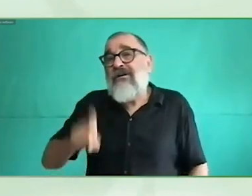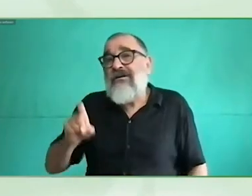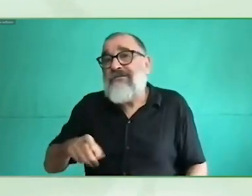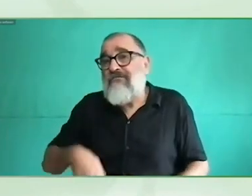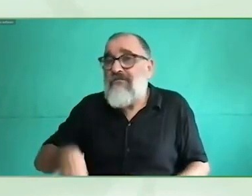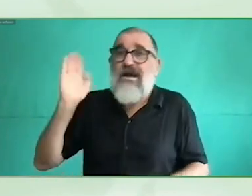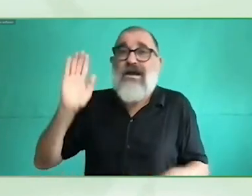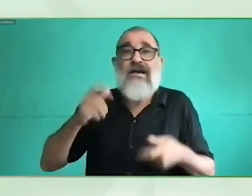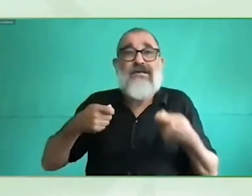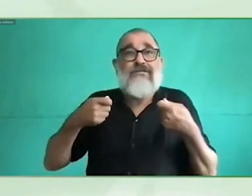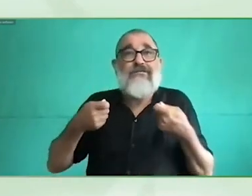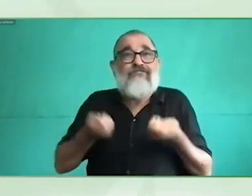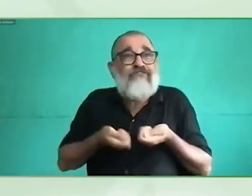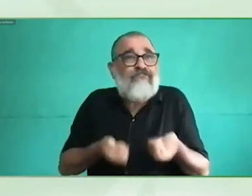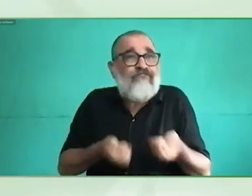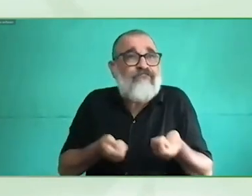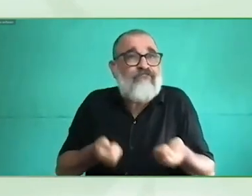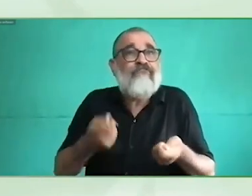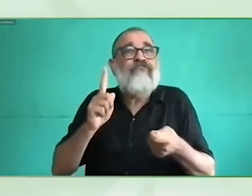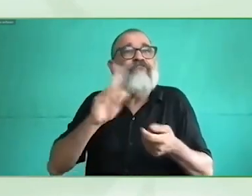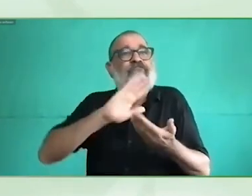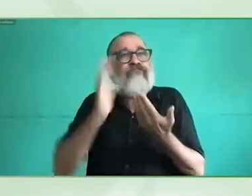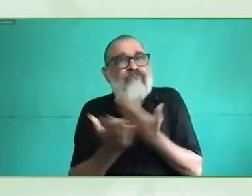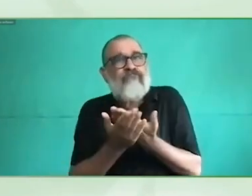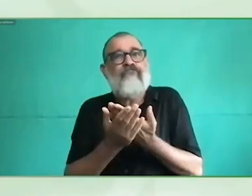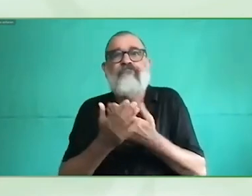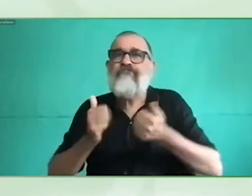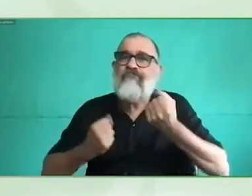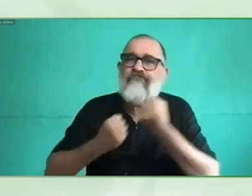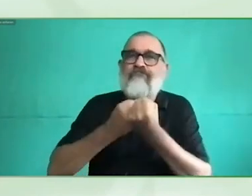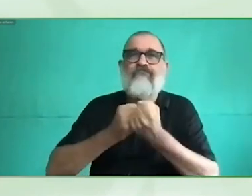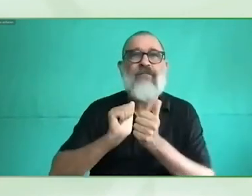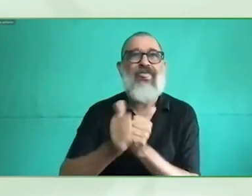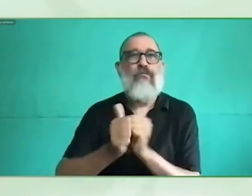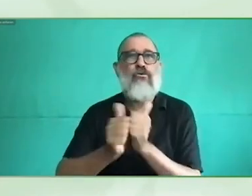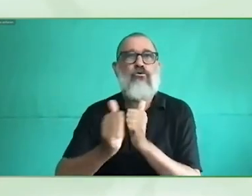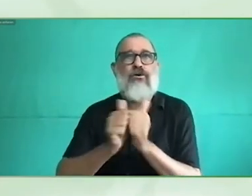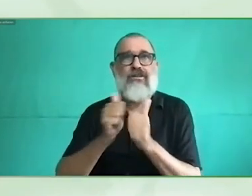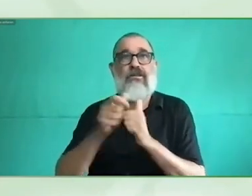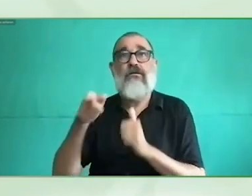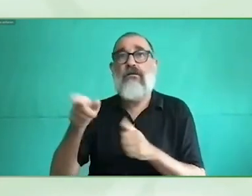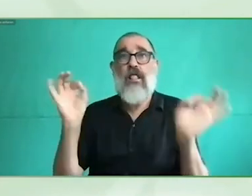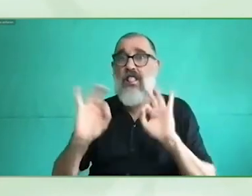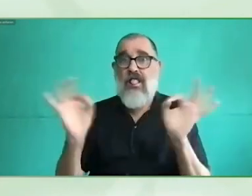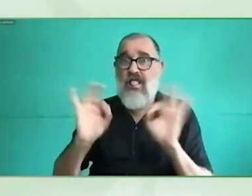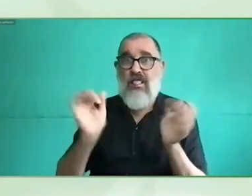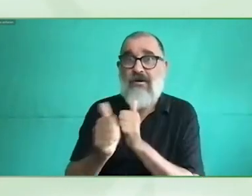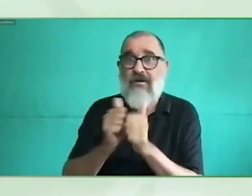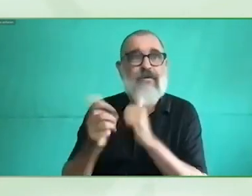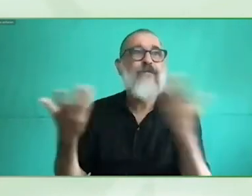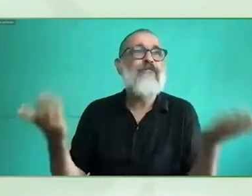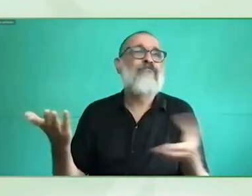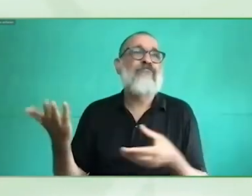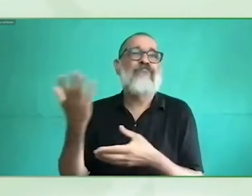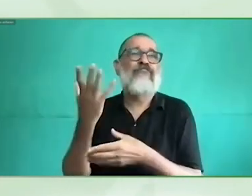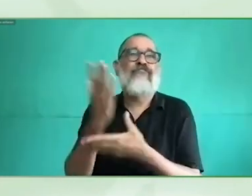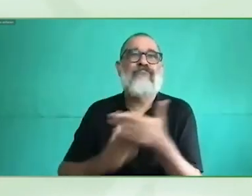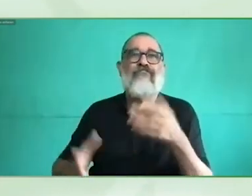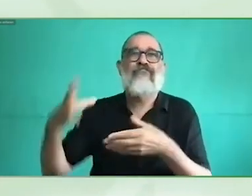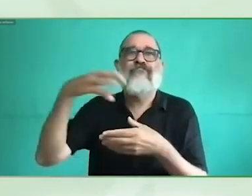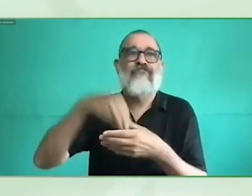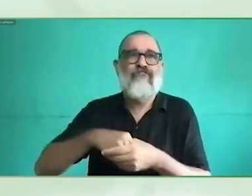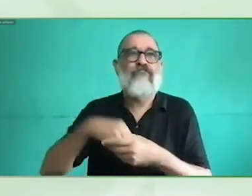discapacidad es una cuestión de élite y Por ende si tienes los mecanismos los recursos el apoyo de una familia